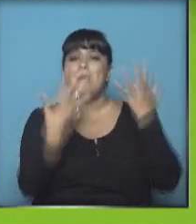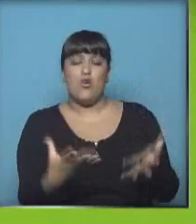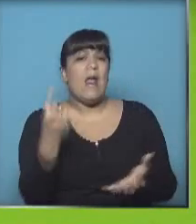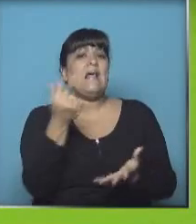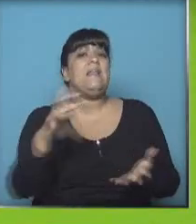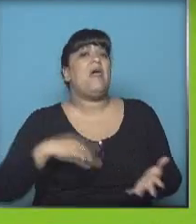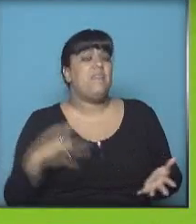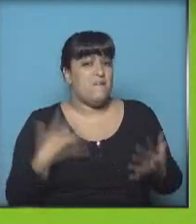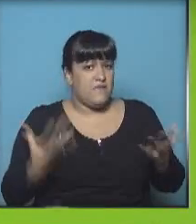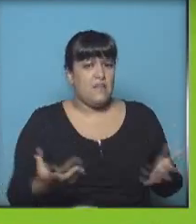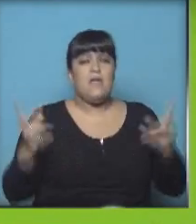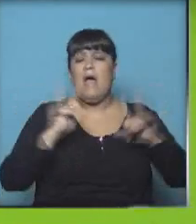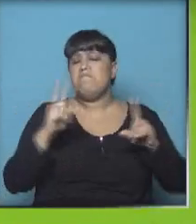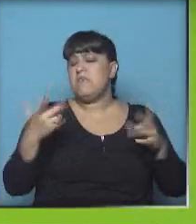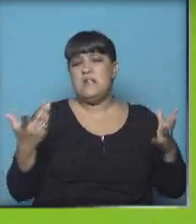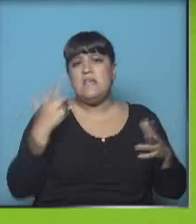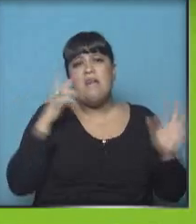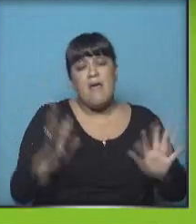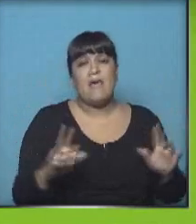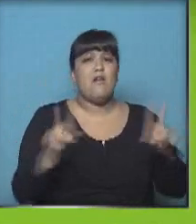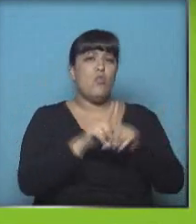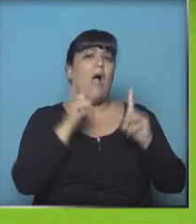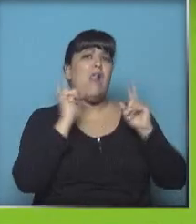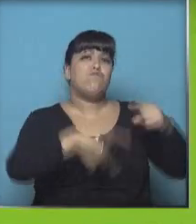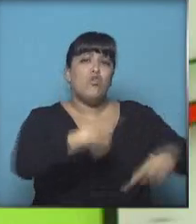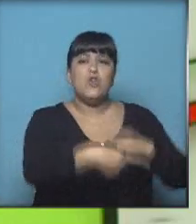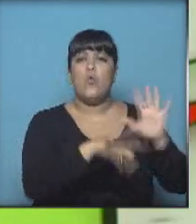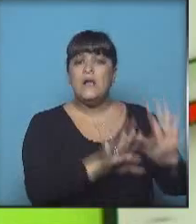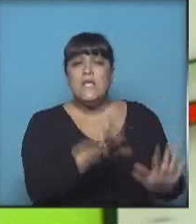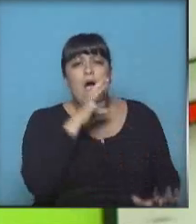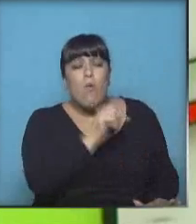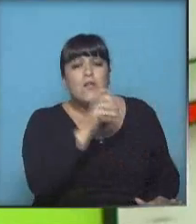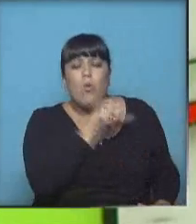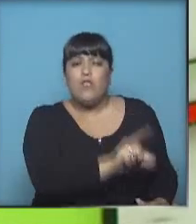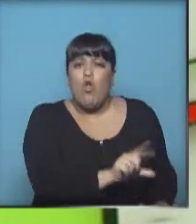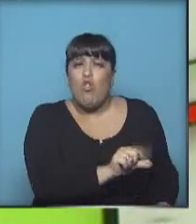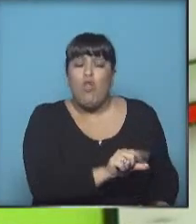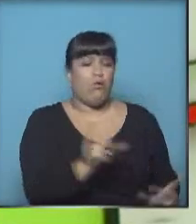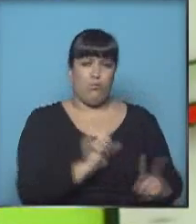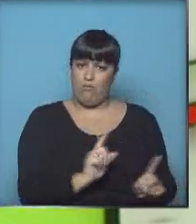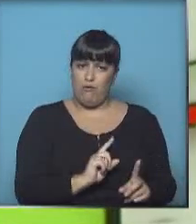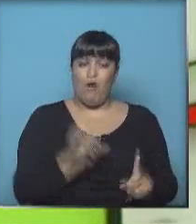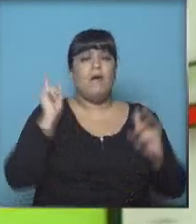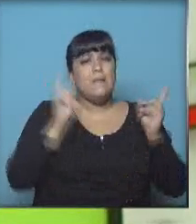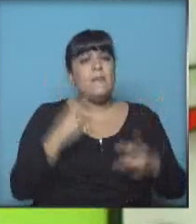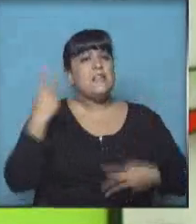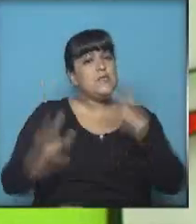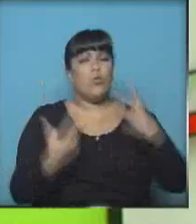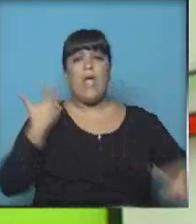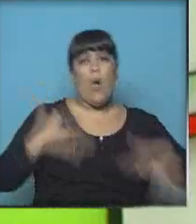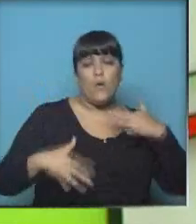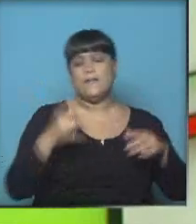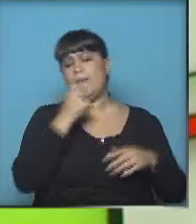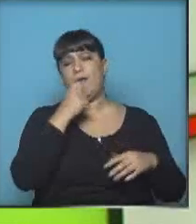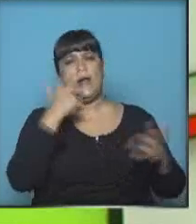vida notablemente y que no tiene ningún sentido seguir padeciendo una circunstancia que puede ser modificada. Sobre todo cuando son cirugías donde no es una urgencia, como puede ser